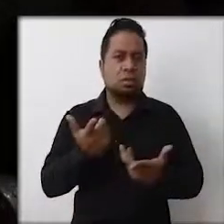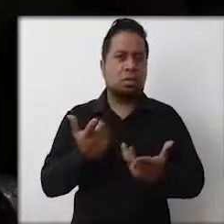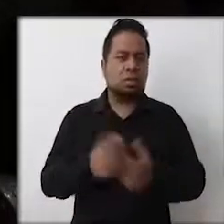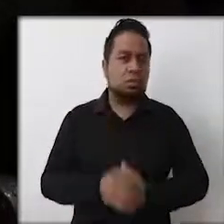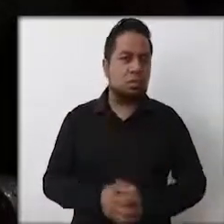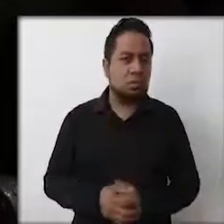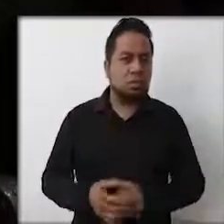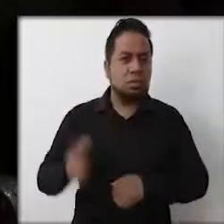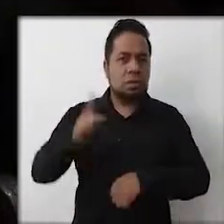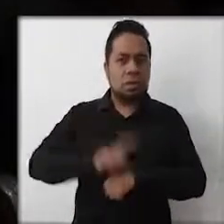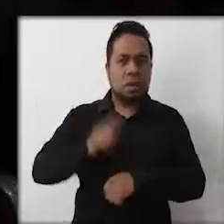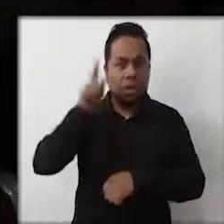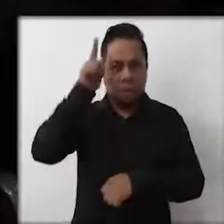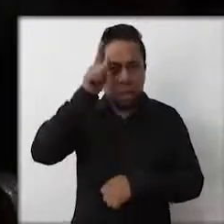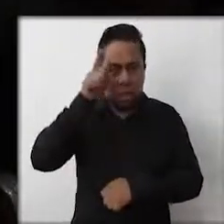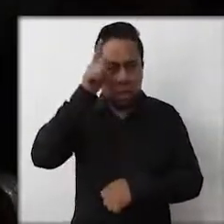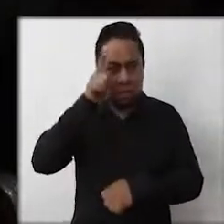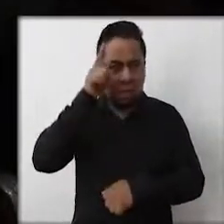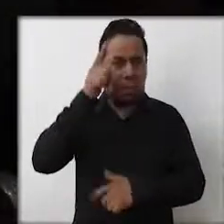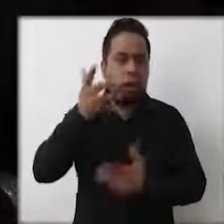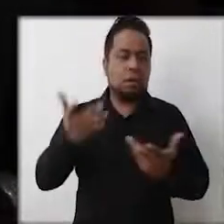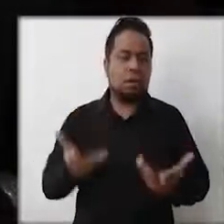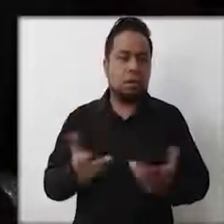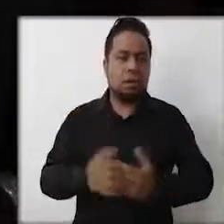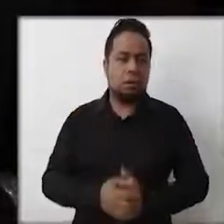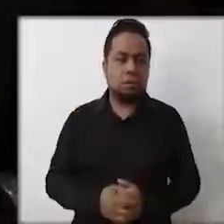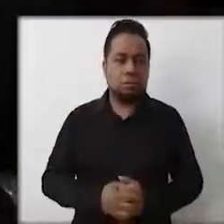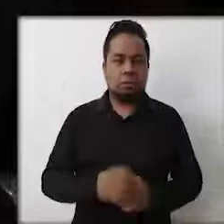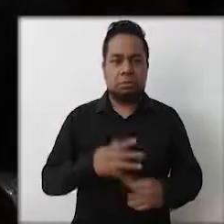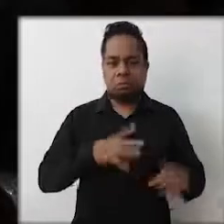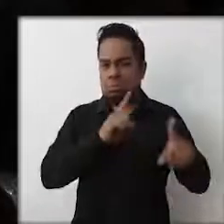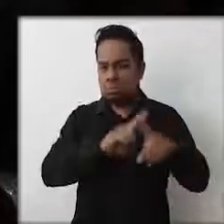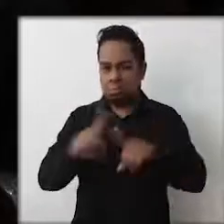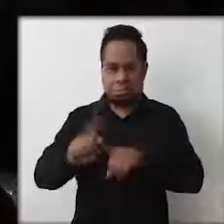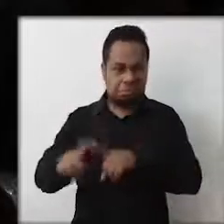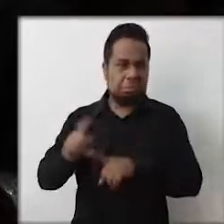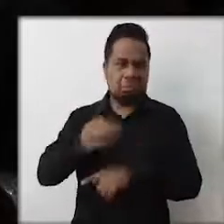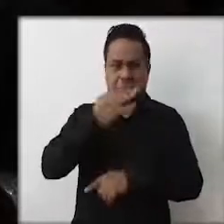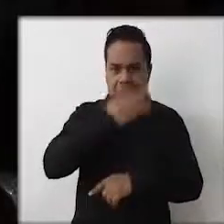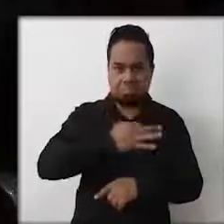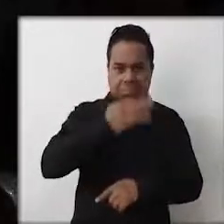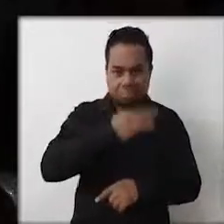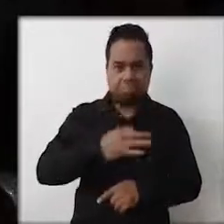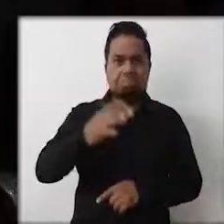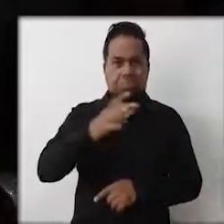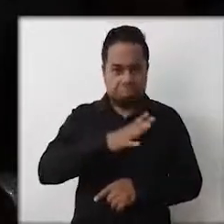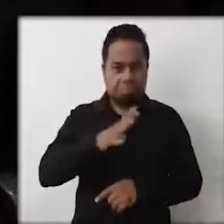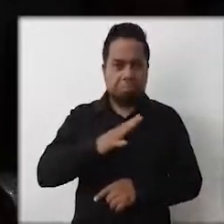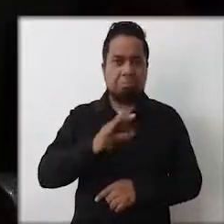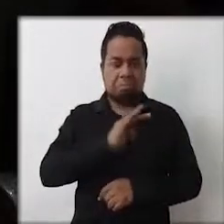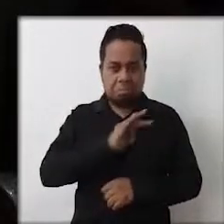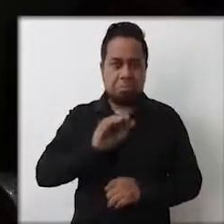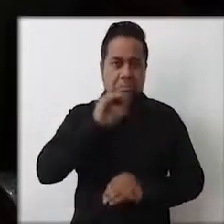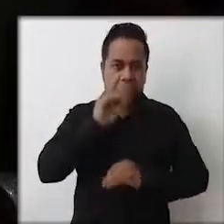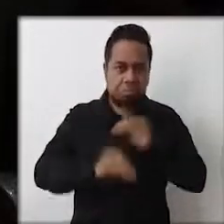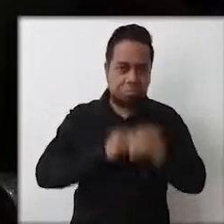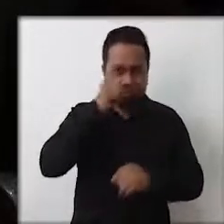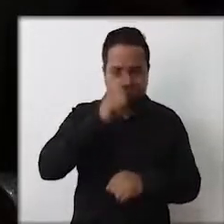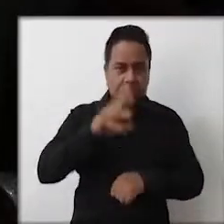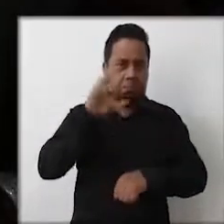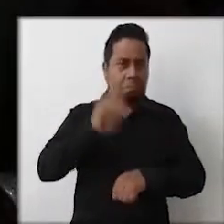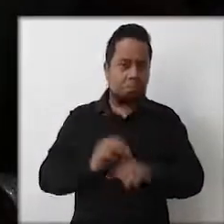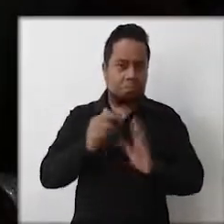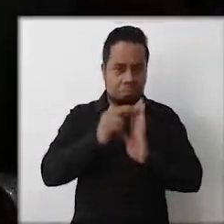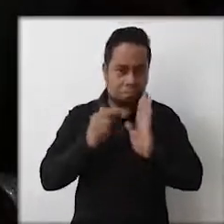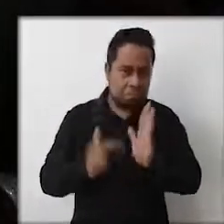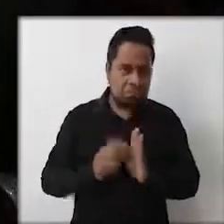vía pública. Dentro de ellas, lo que señala el compañero regidor, que es que se